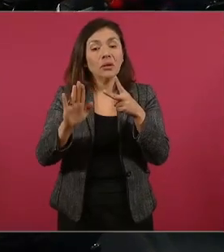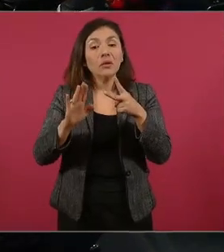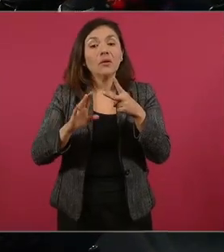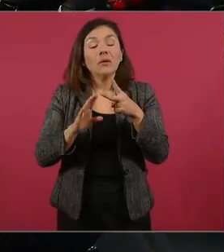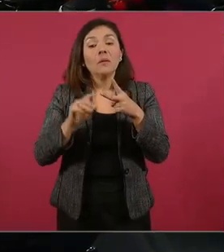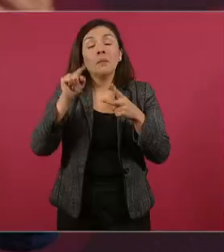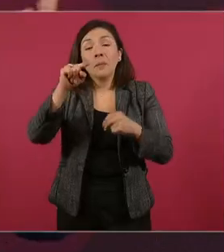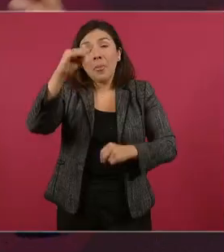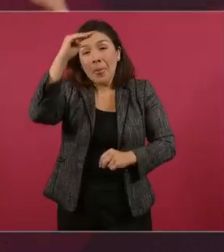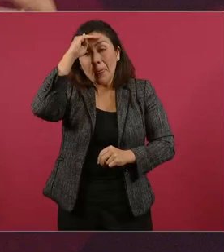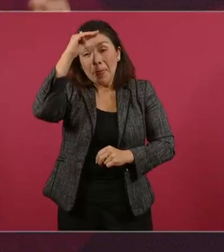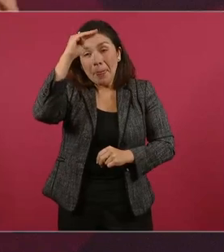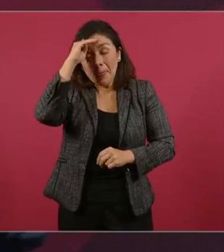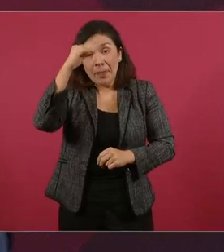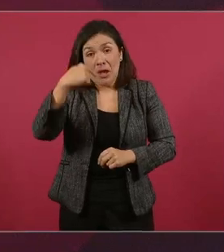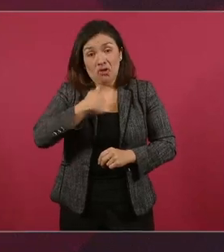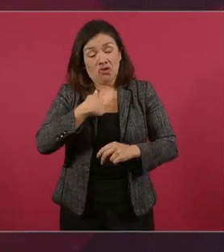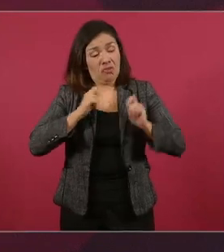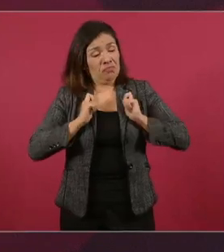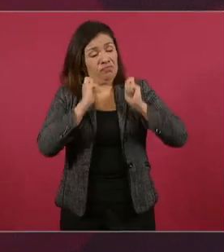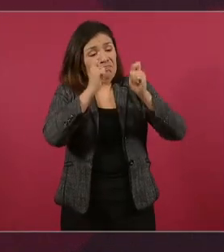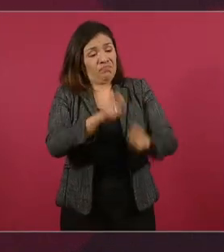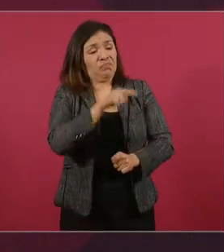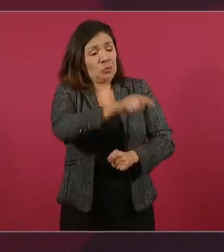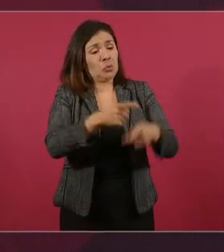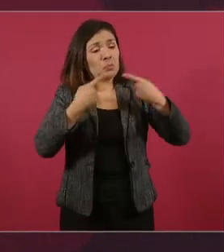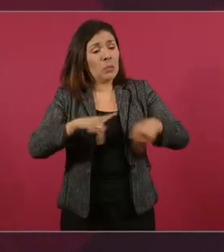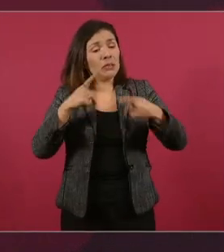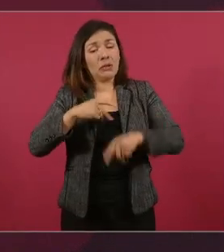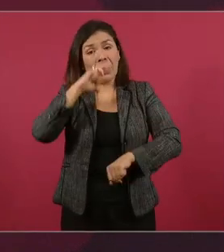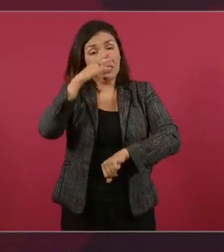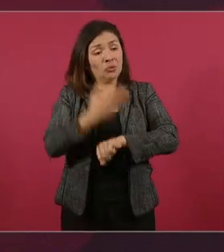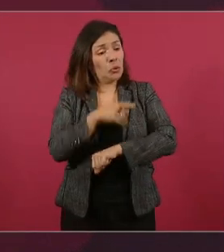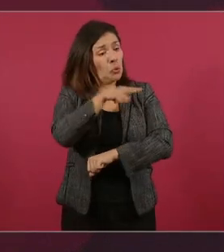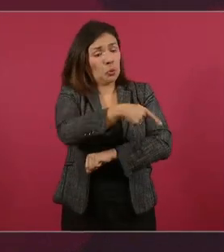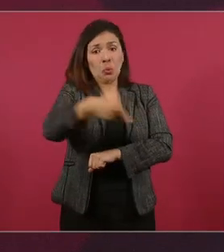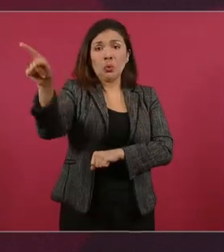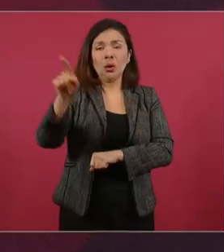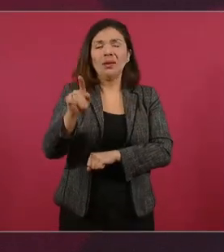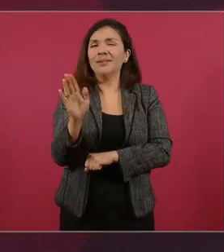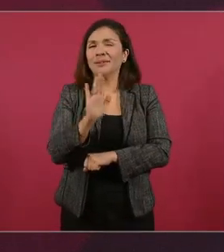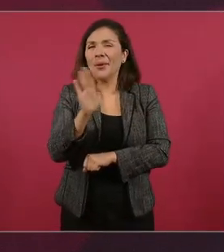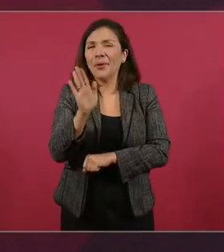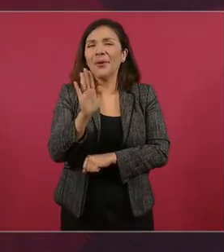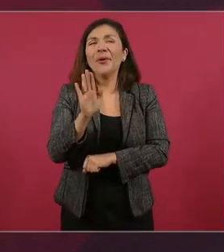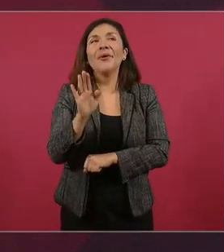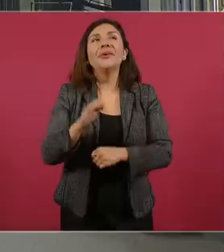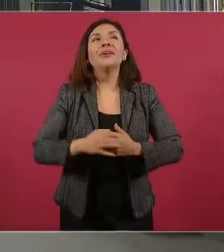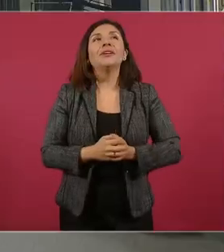No es que se le delegue al paciente, ¿no?, la responsabilidad.